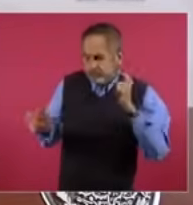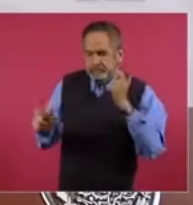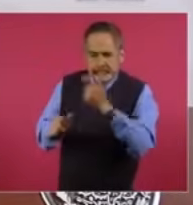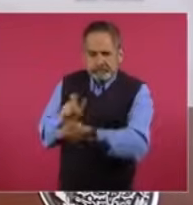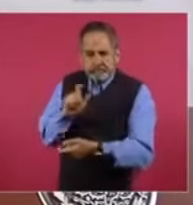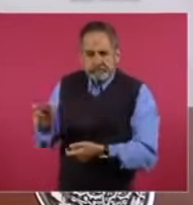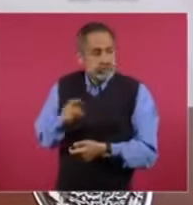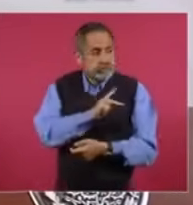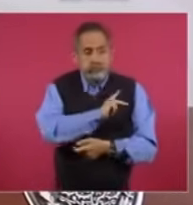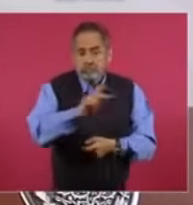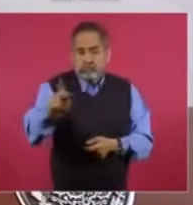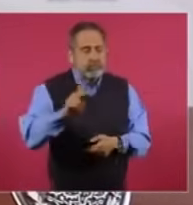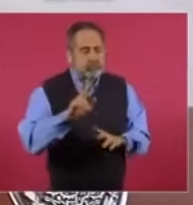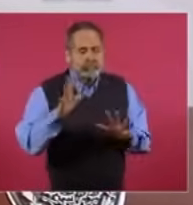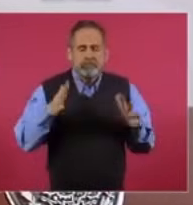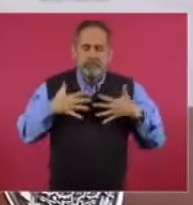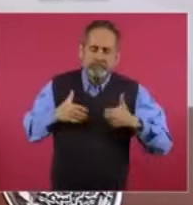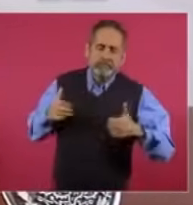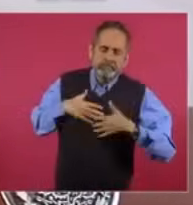porque ya todos entendieron